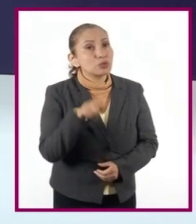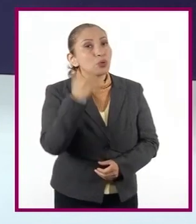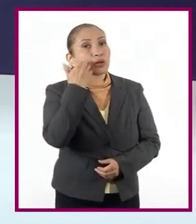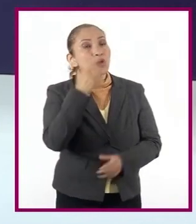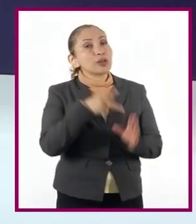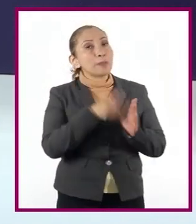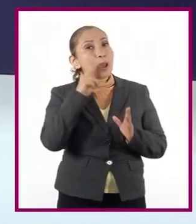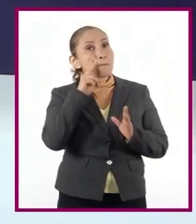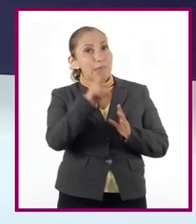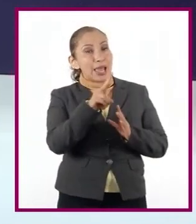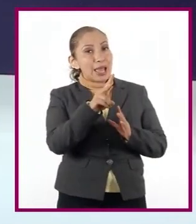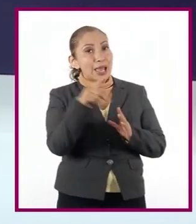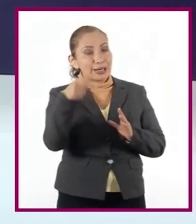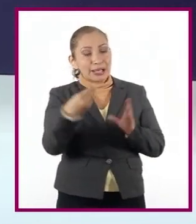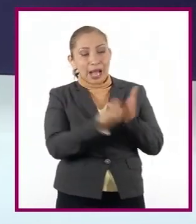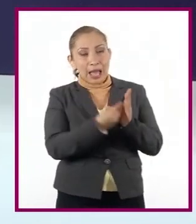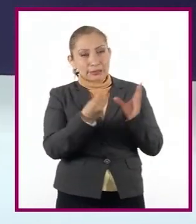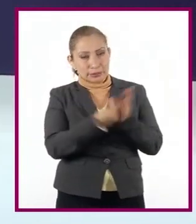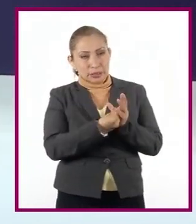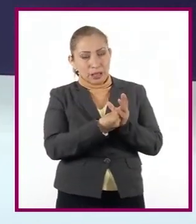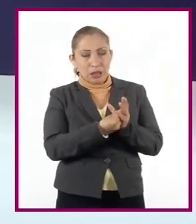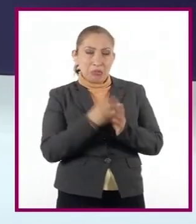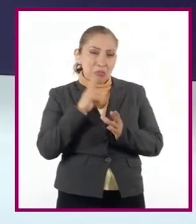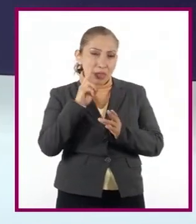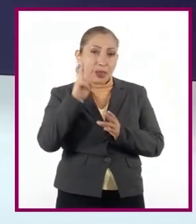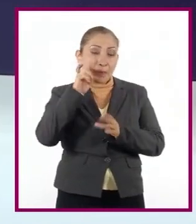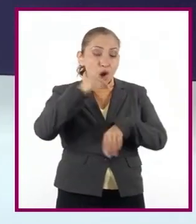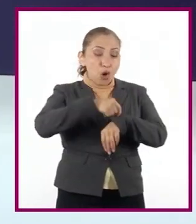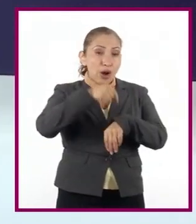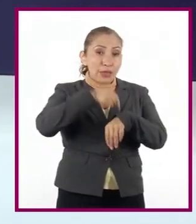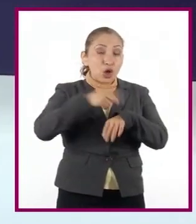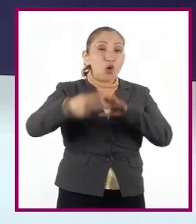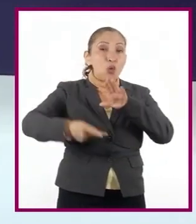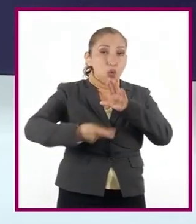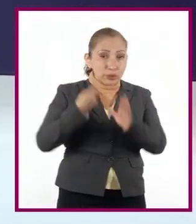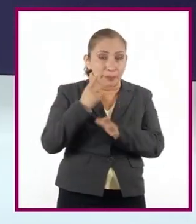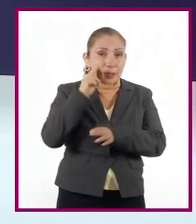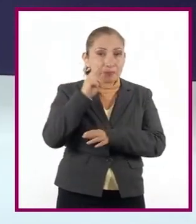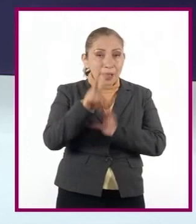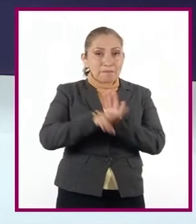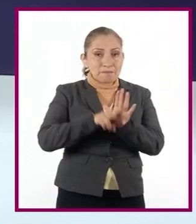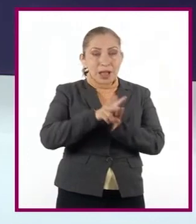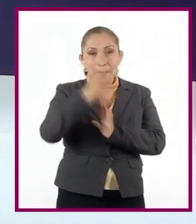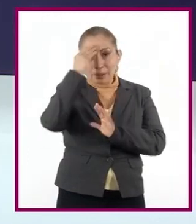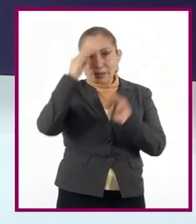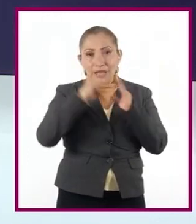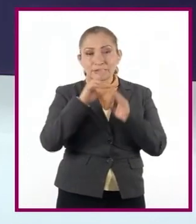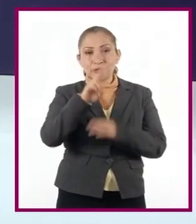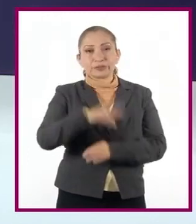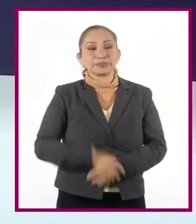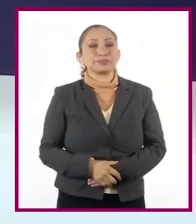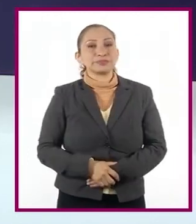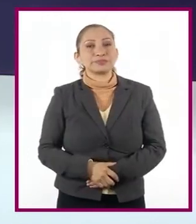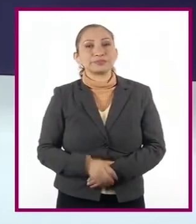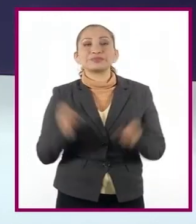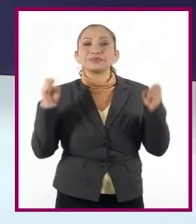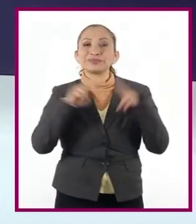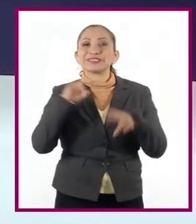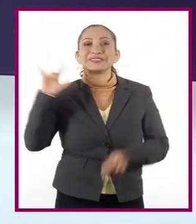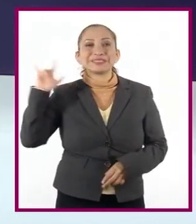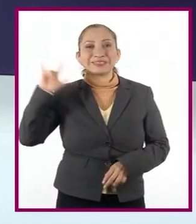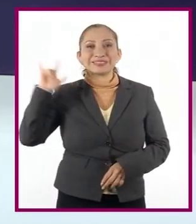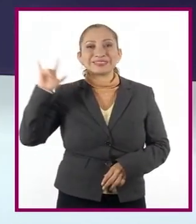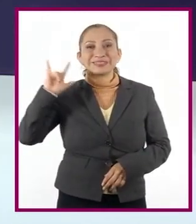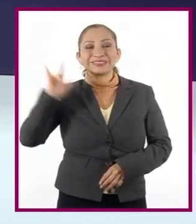quieren volver a consultar la sesión, pueden revisar los horarios de repetición de Aprende en Casa 2. ¡Hasta